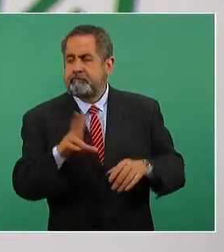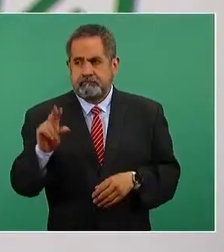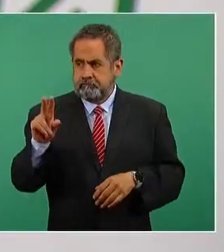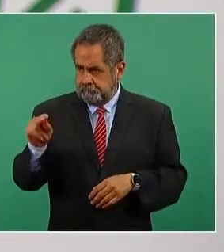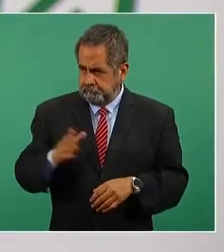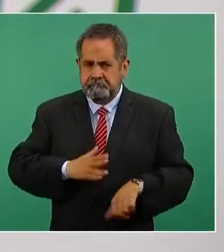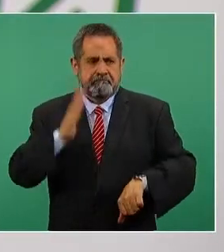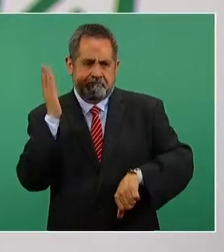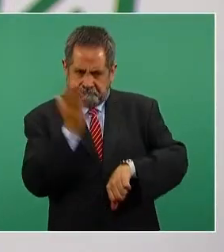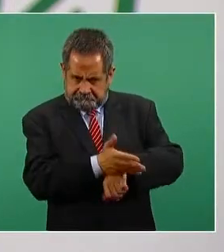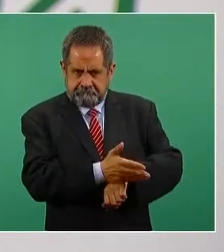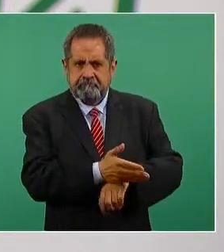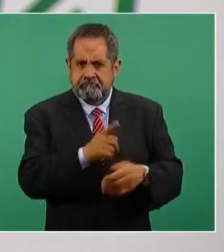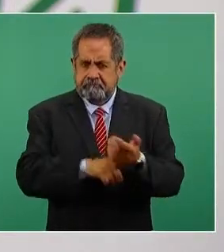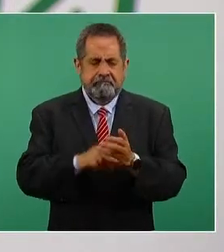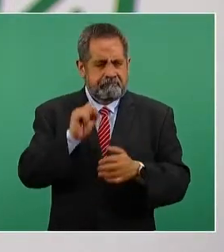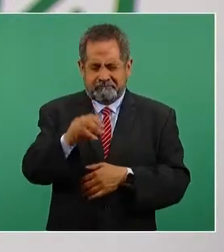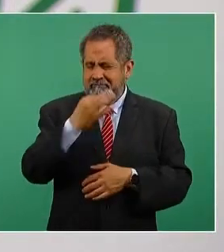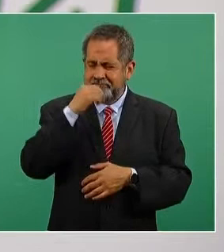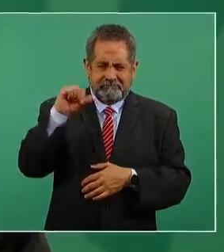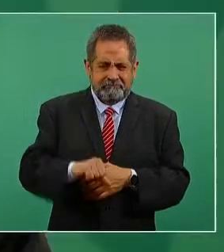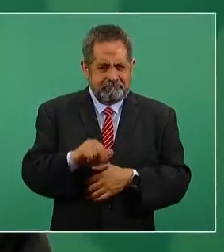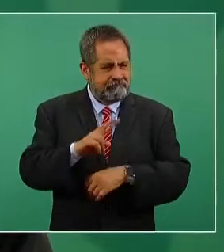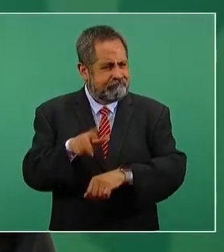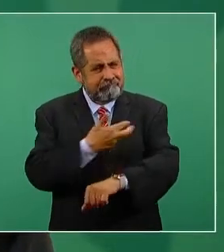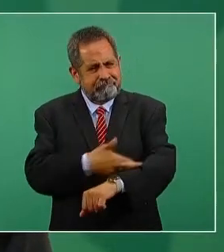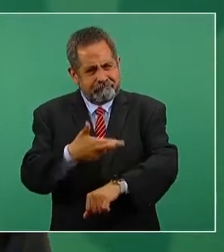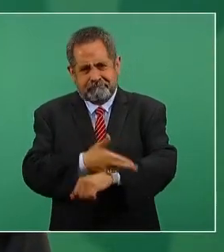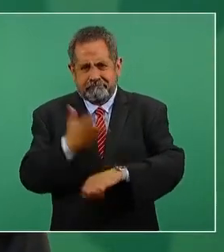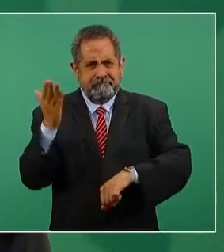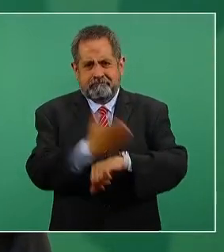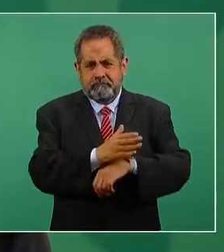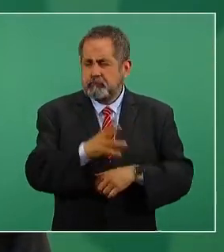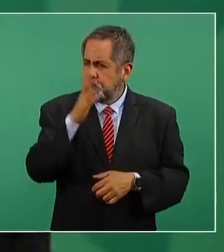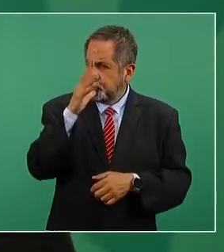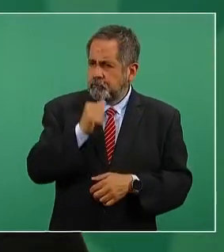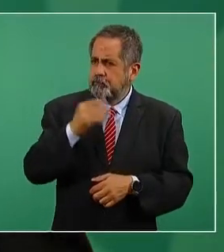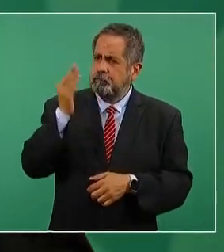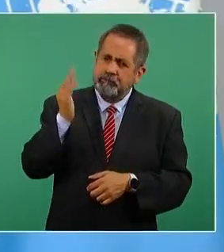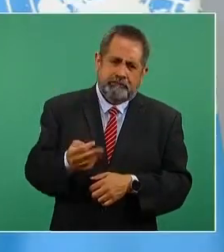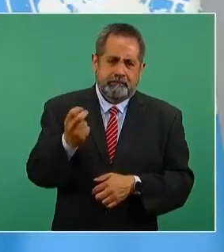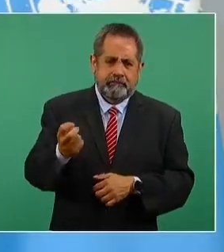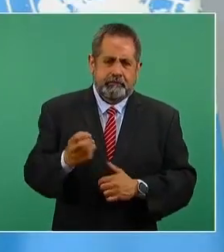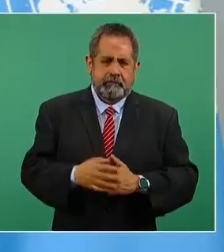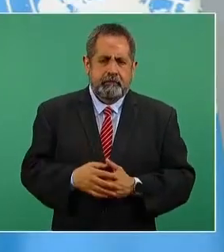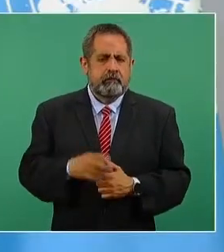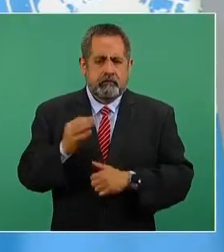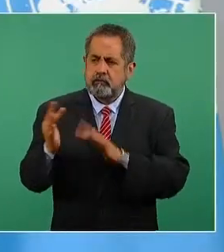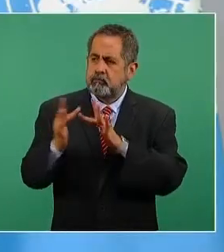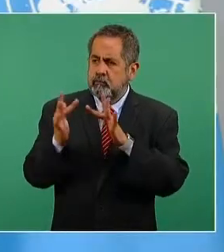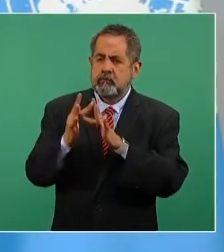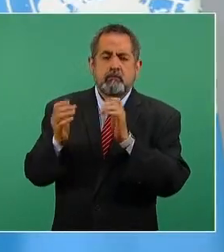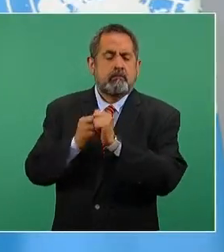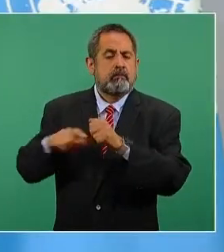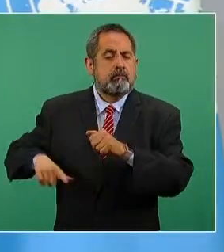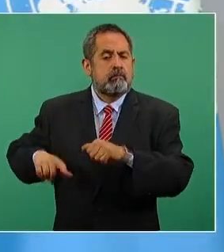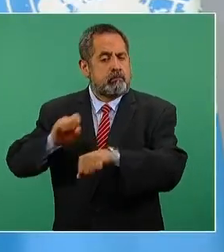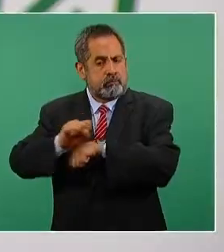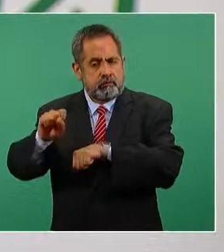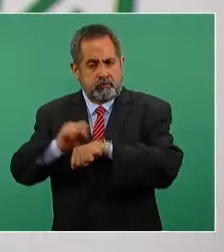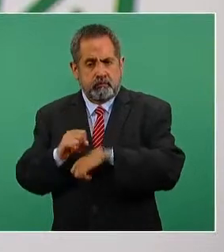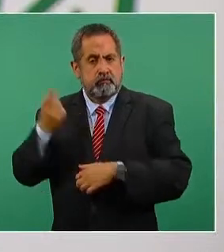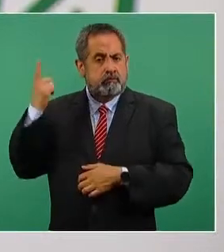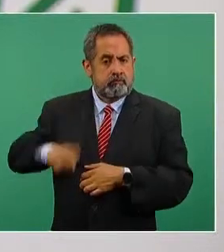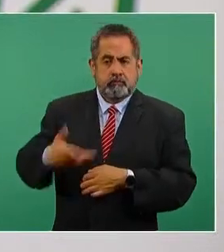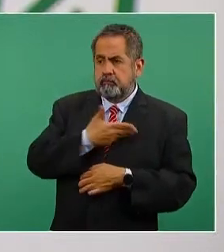actuar de inmediato, es indignante y es inaceptable. Y estamos en comunicación con el gobierno de El Salvador por